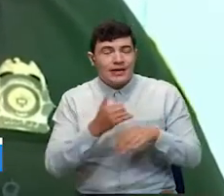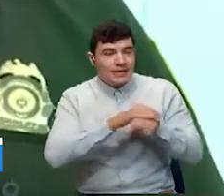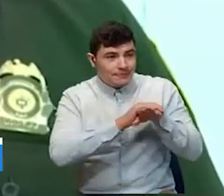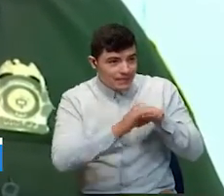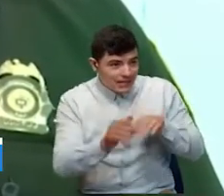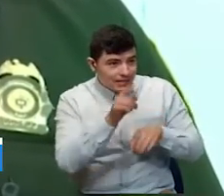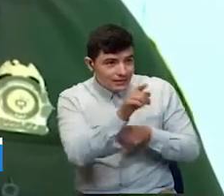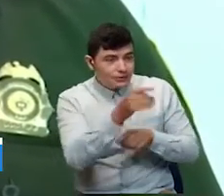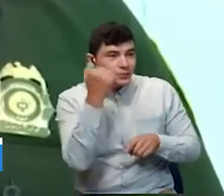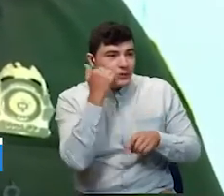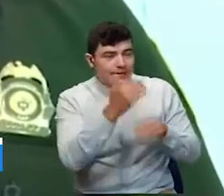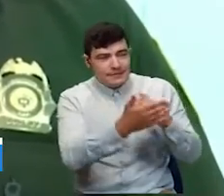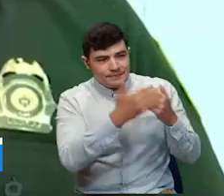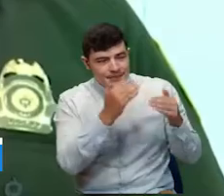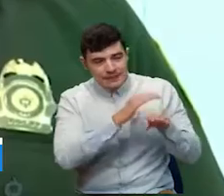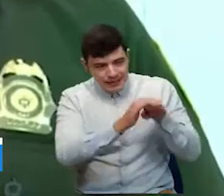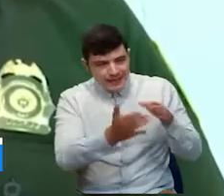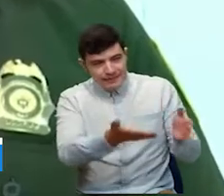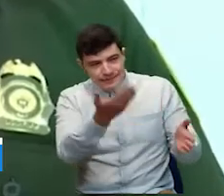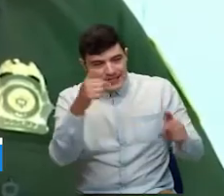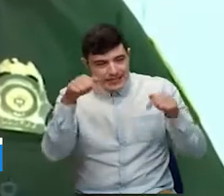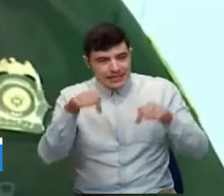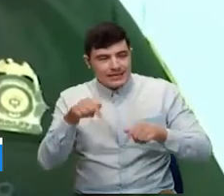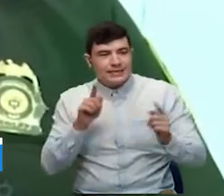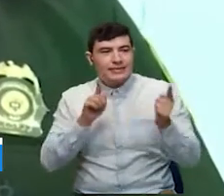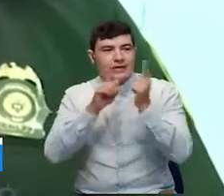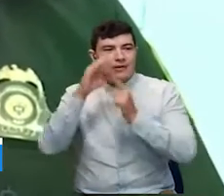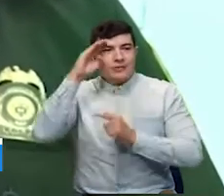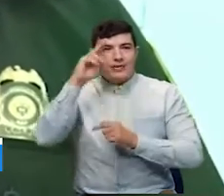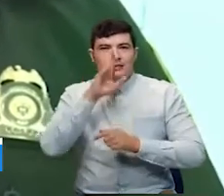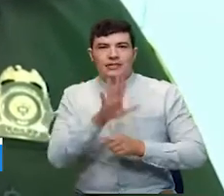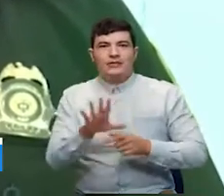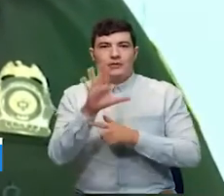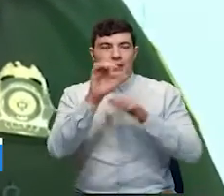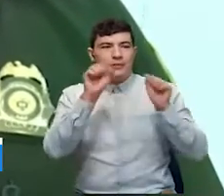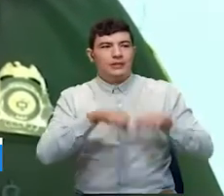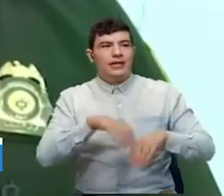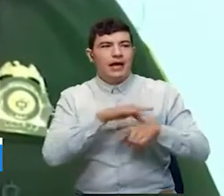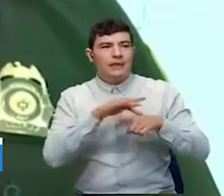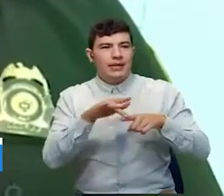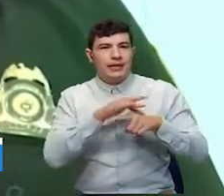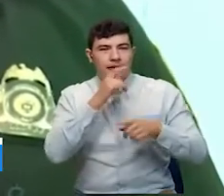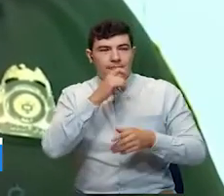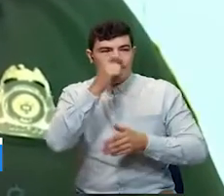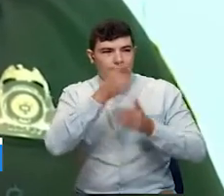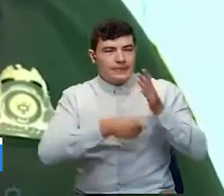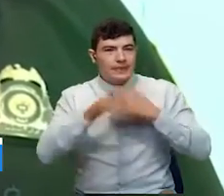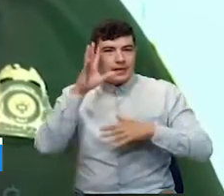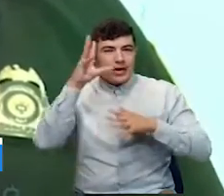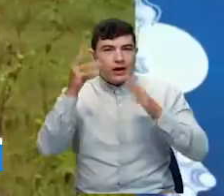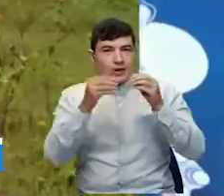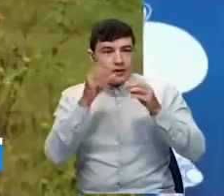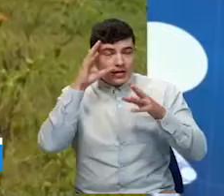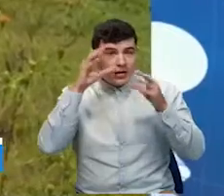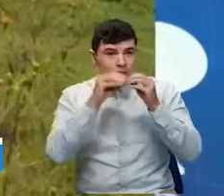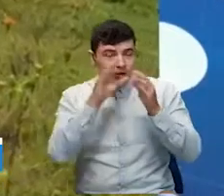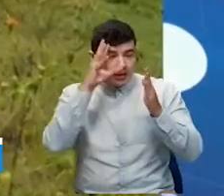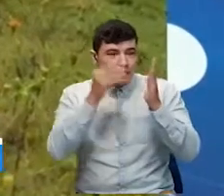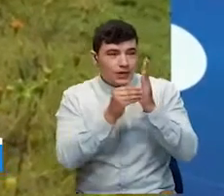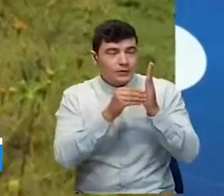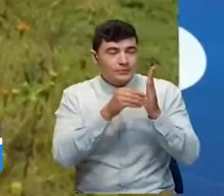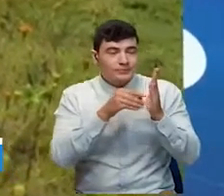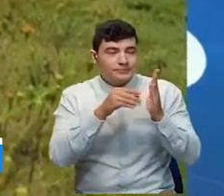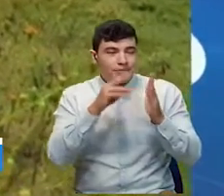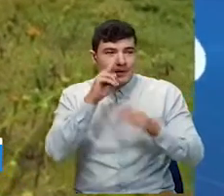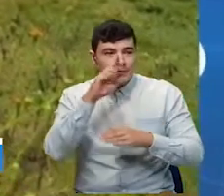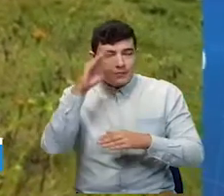presente ante las autoridades para aplicarle una medida correctiva de acuerdo al Código Nacional de Policía y Convivencia.